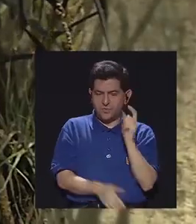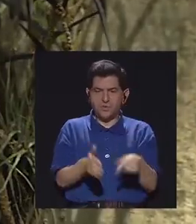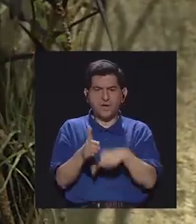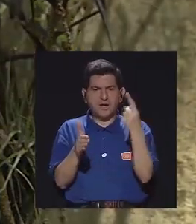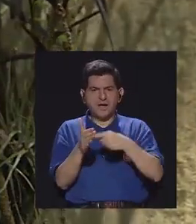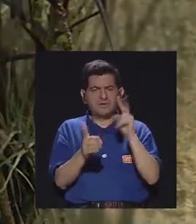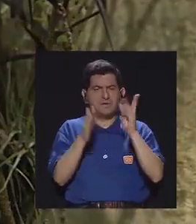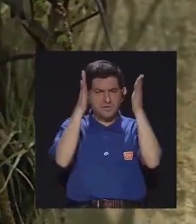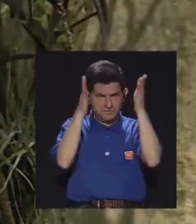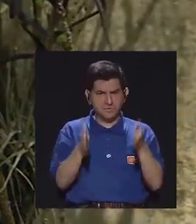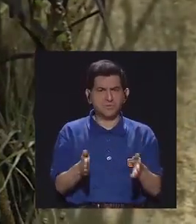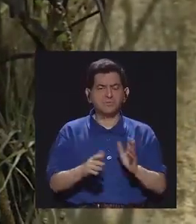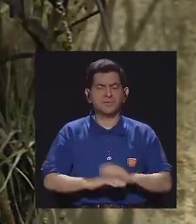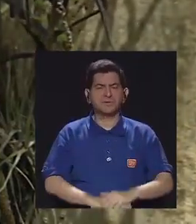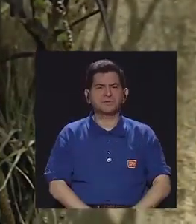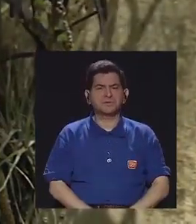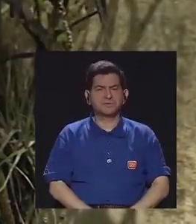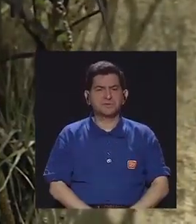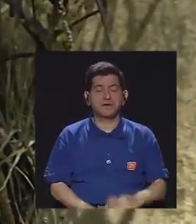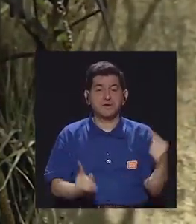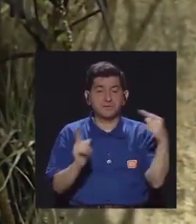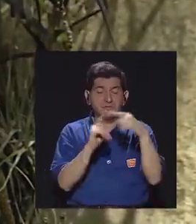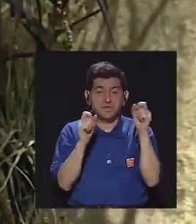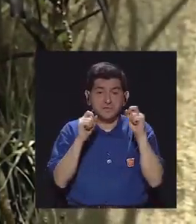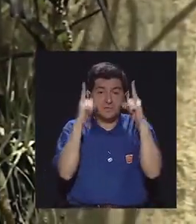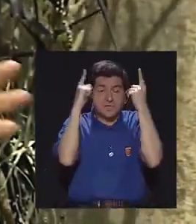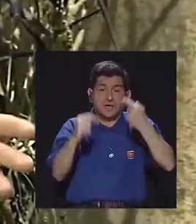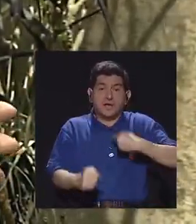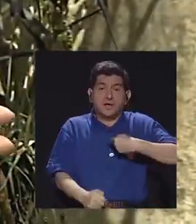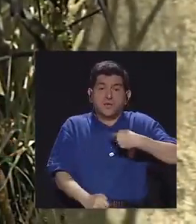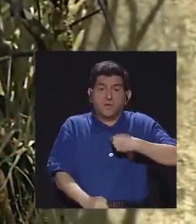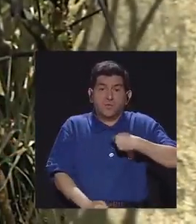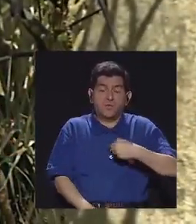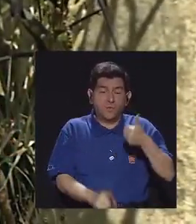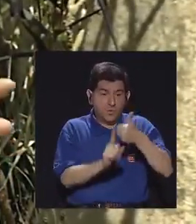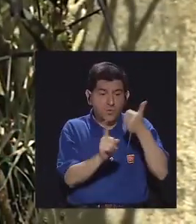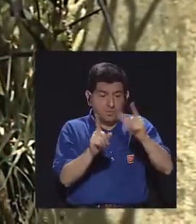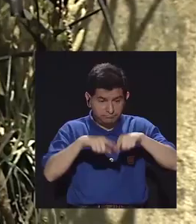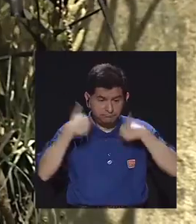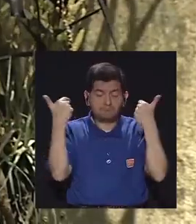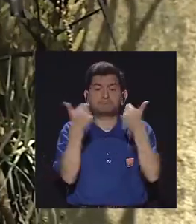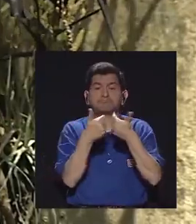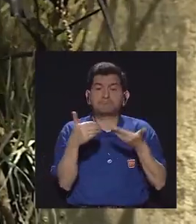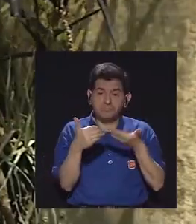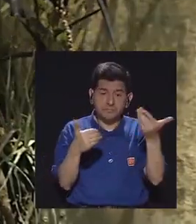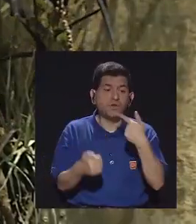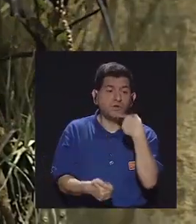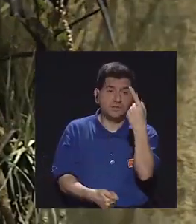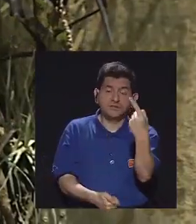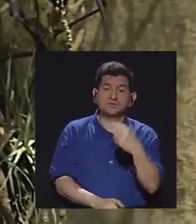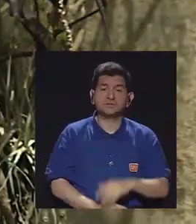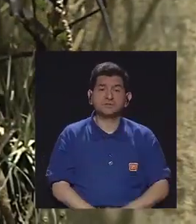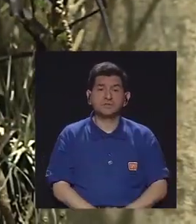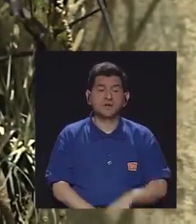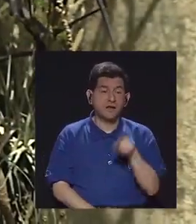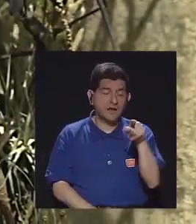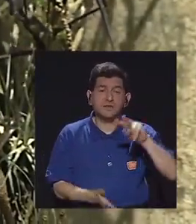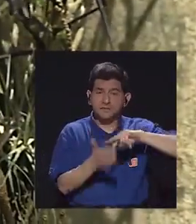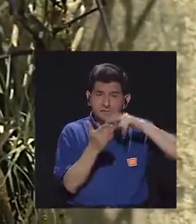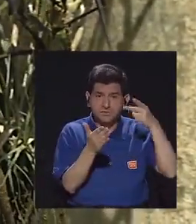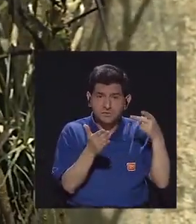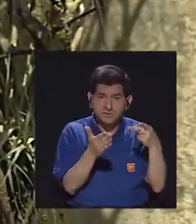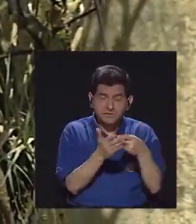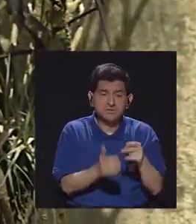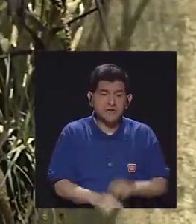veces hay compañeros que hasta lo sorprenden a uno en el mismo grupo, ¿verdad? Las cosas que dicen, y eso